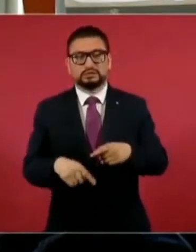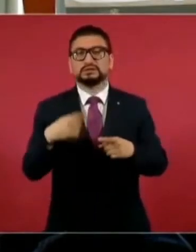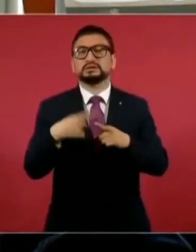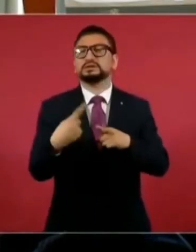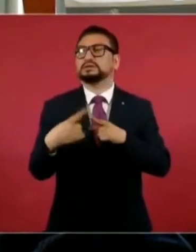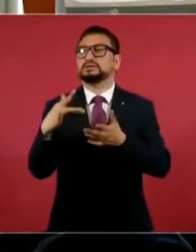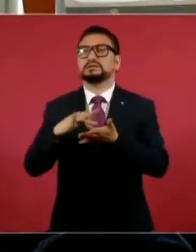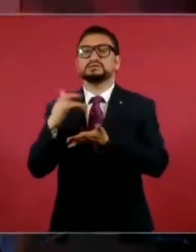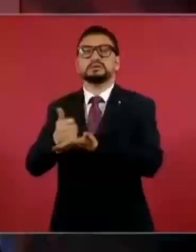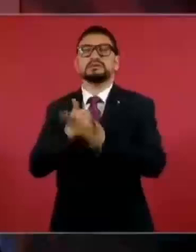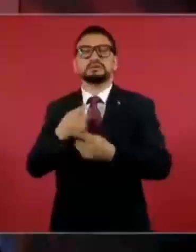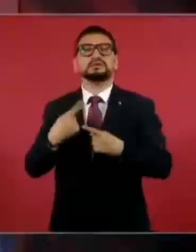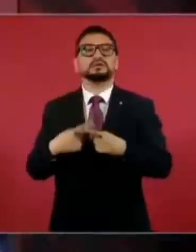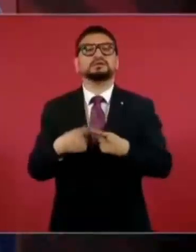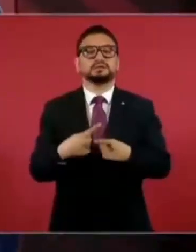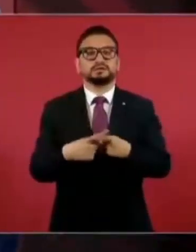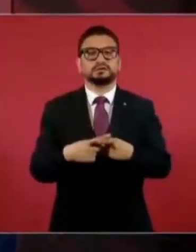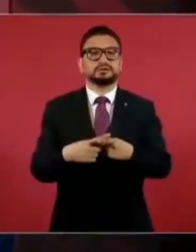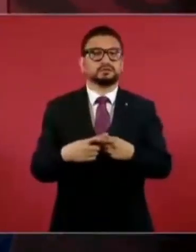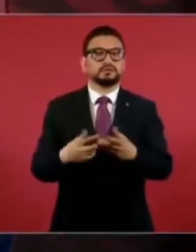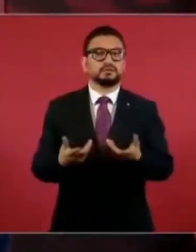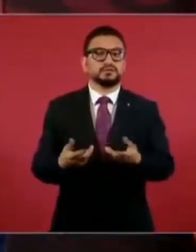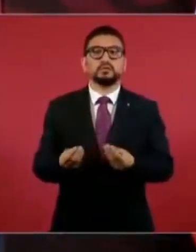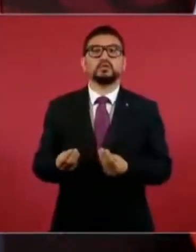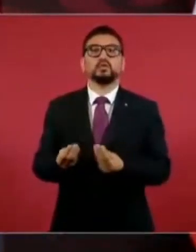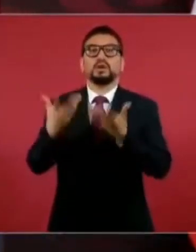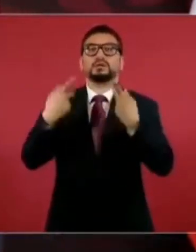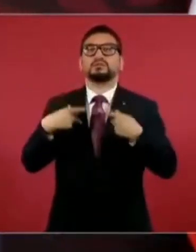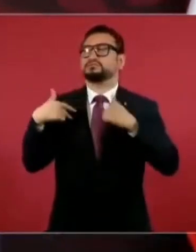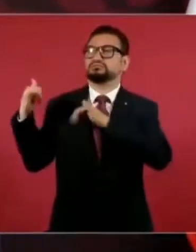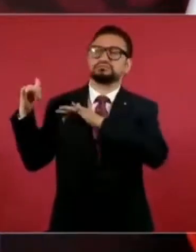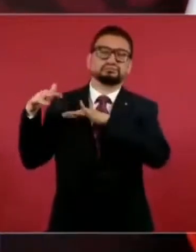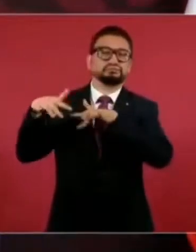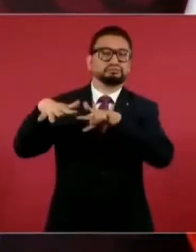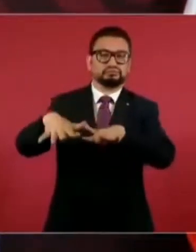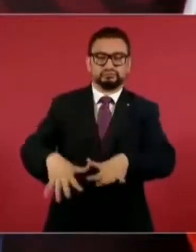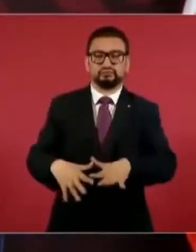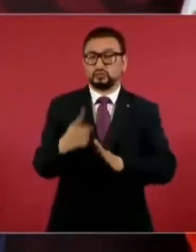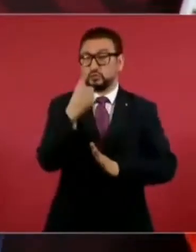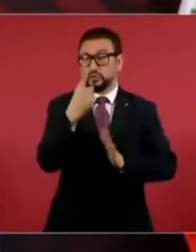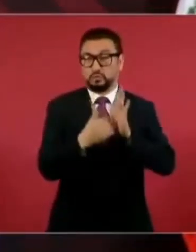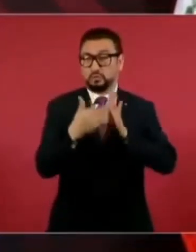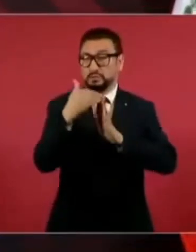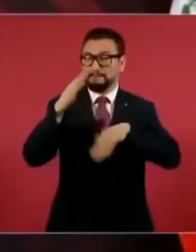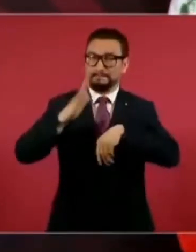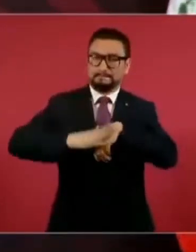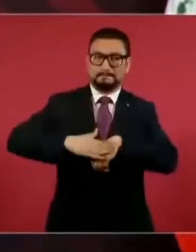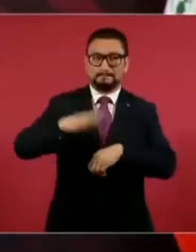adelante? ¿Cuántos se movilizaron? Más de 1 millón